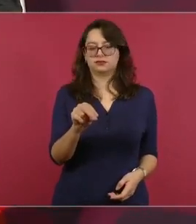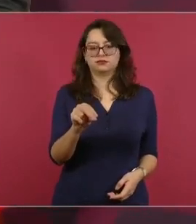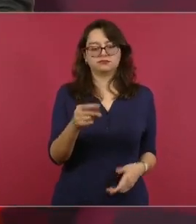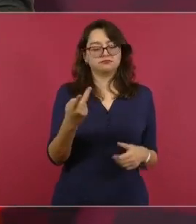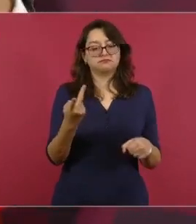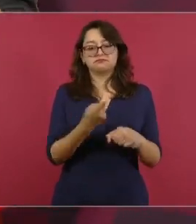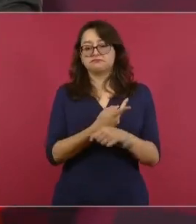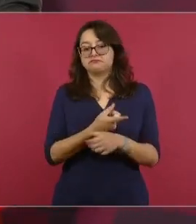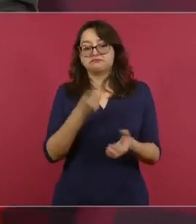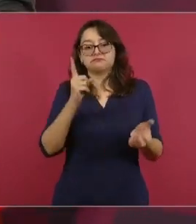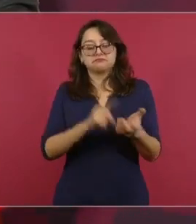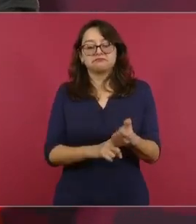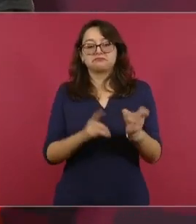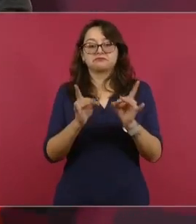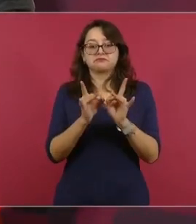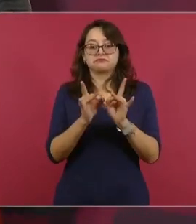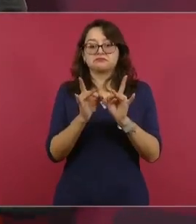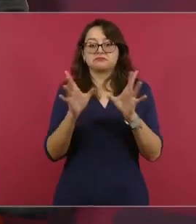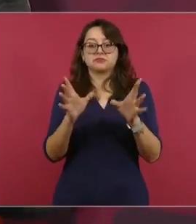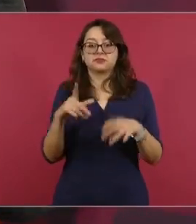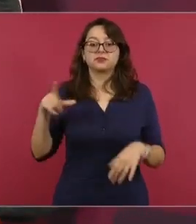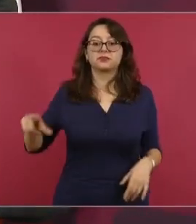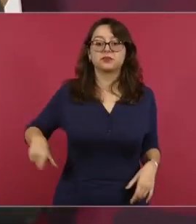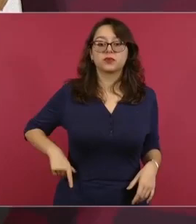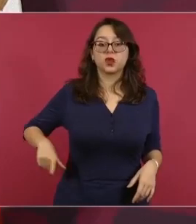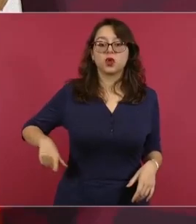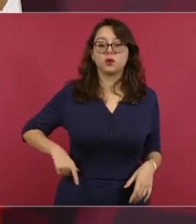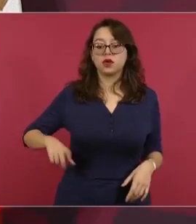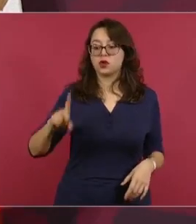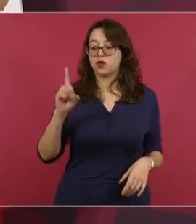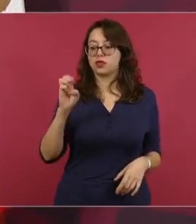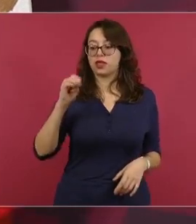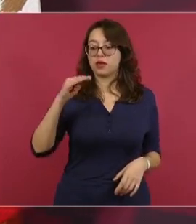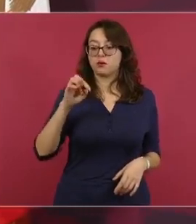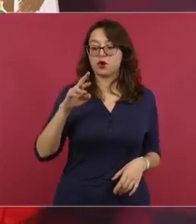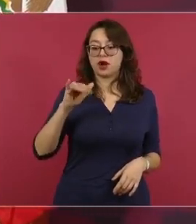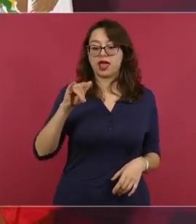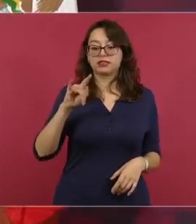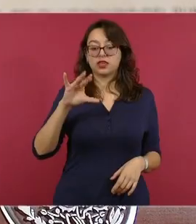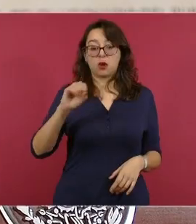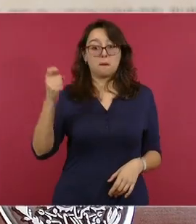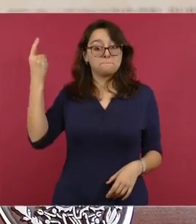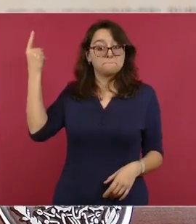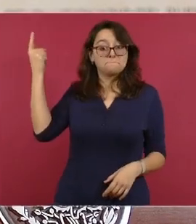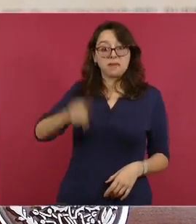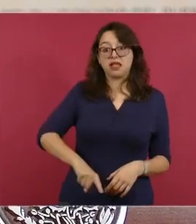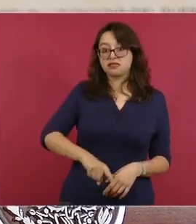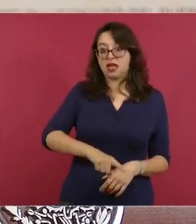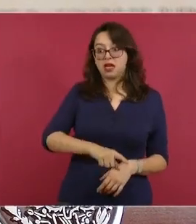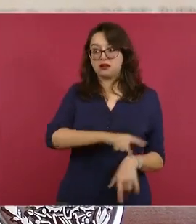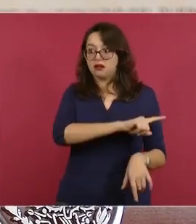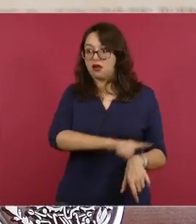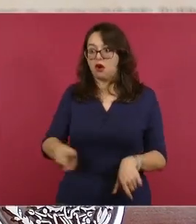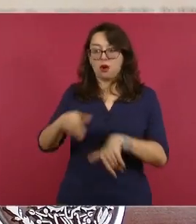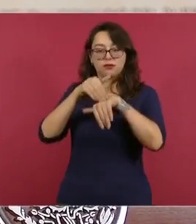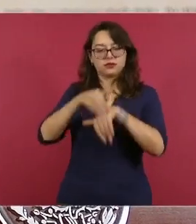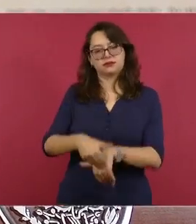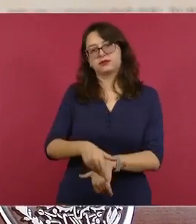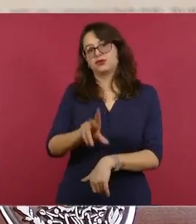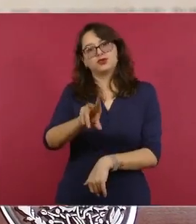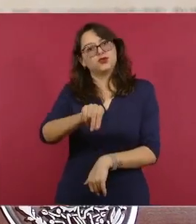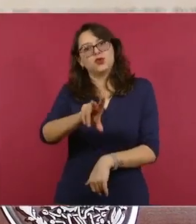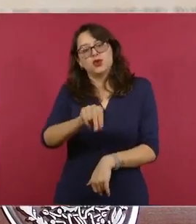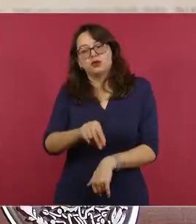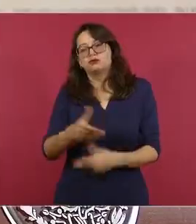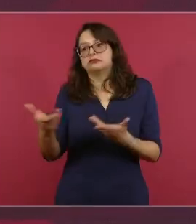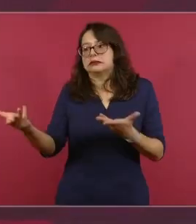es que este gobierno es democrático y hay distintos puntos de vista, pero sí se va a resolver porque es